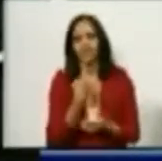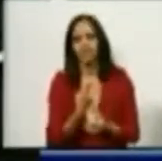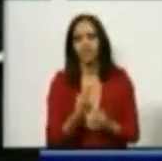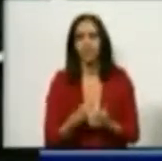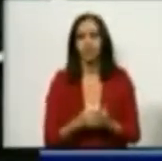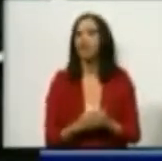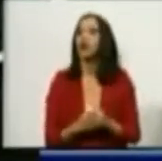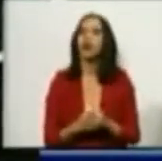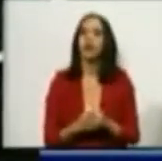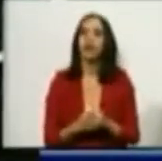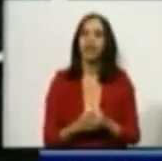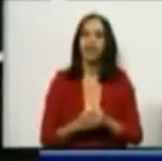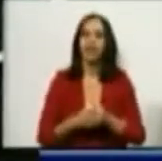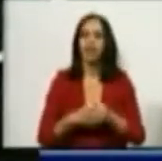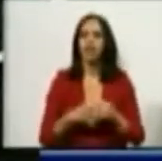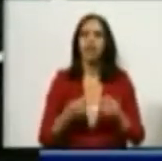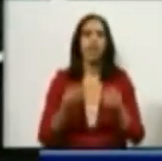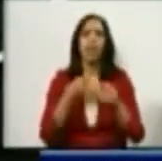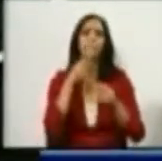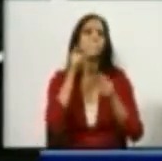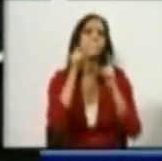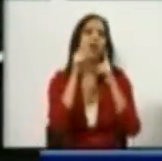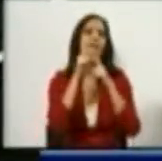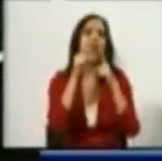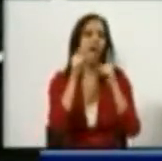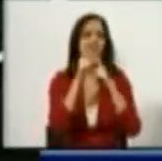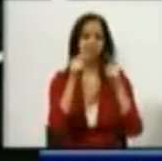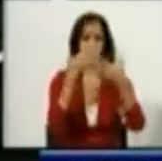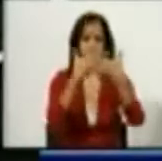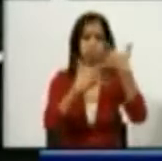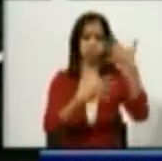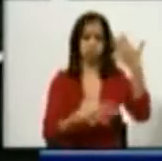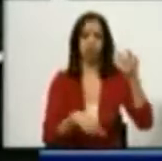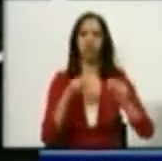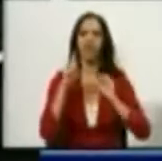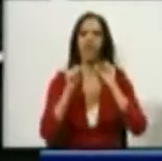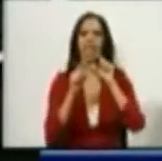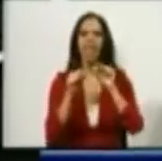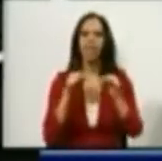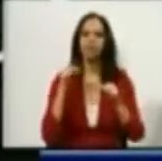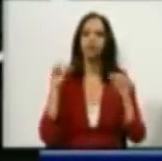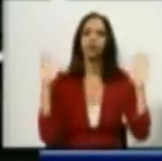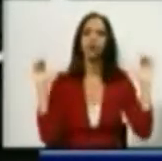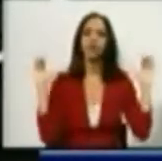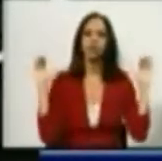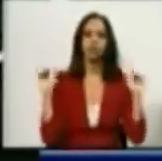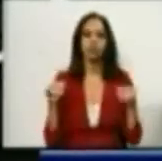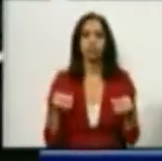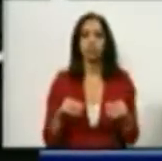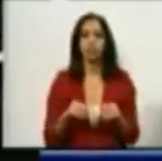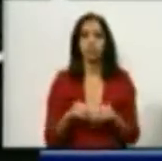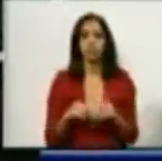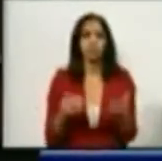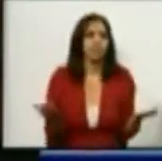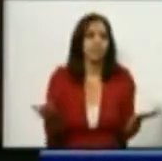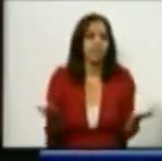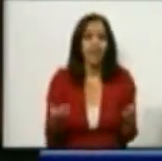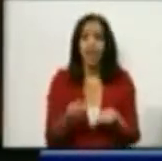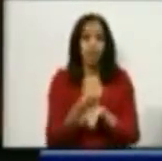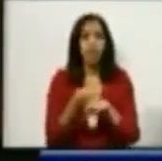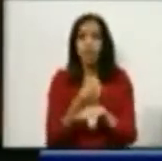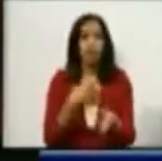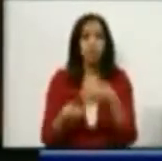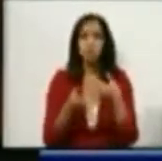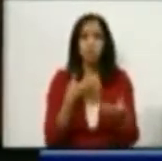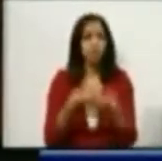consignas estrepitosas en Twitter este al gobierno le pregunta le preocupa muy poco o sea esos signos